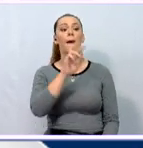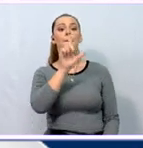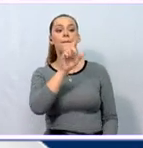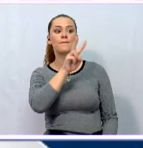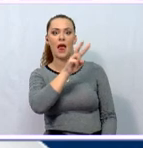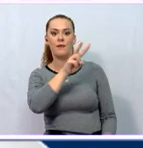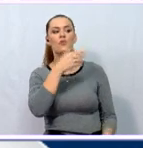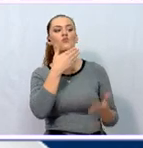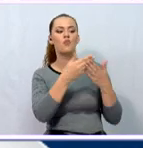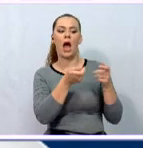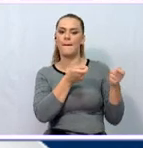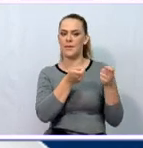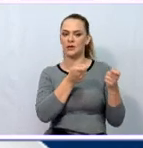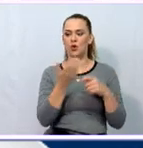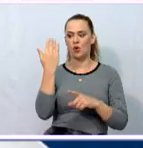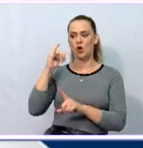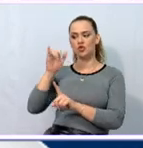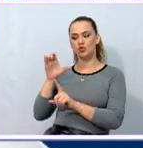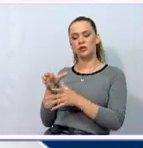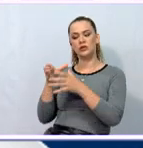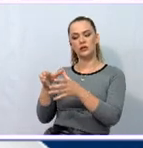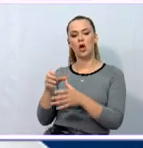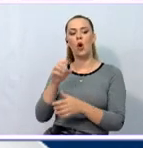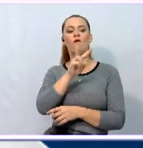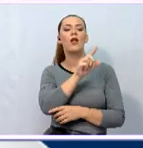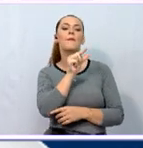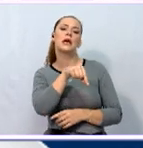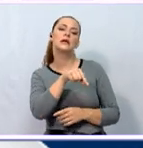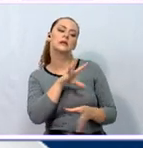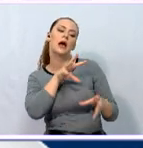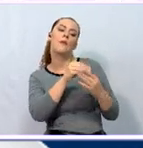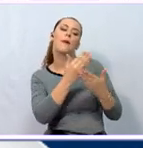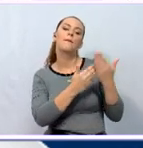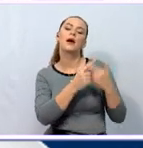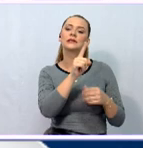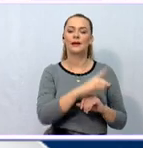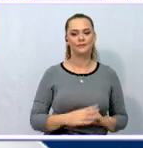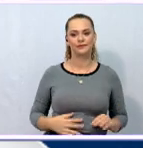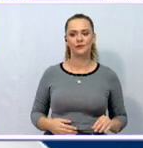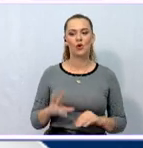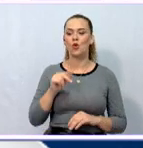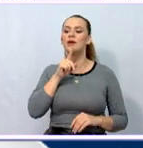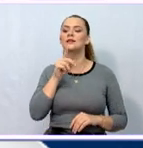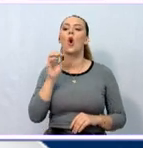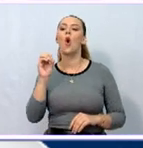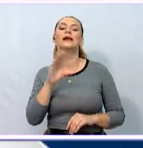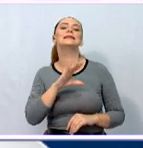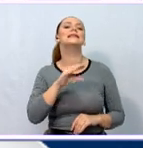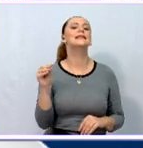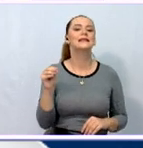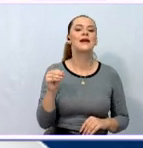buen administrador de lo que dejó Justin Campos o Vladimir Quesada metió mano en este Saprissa digo no es I